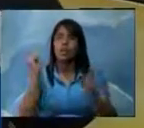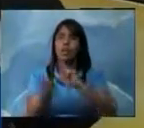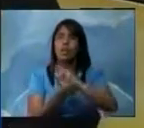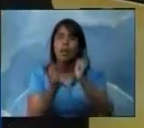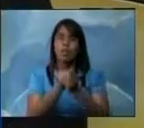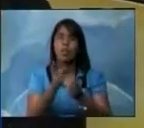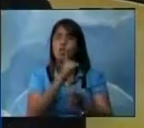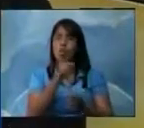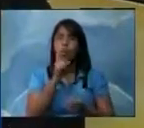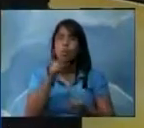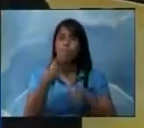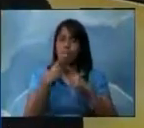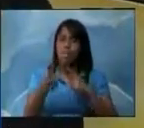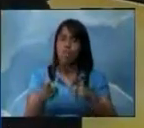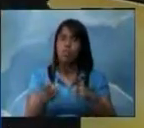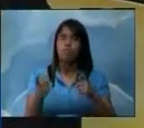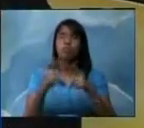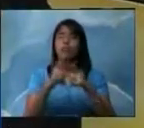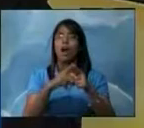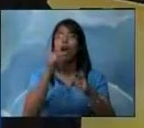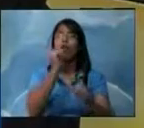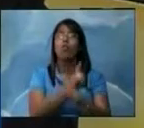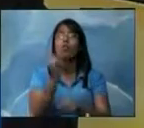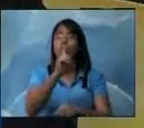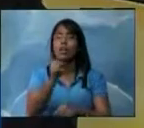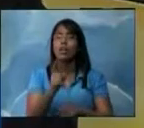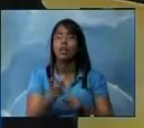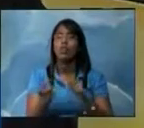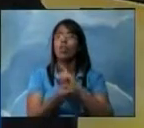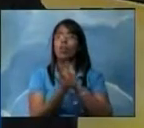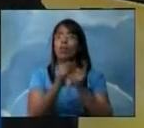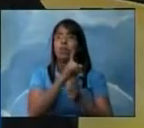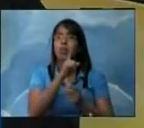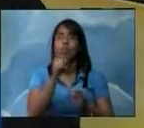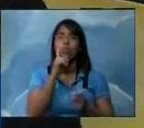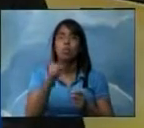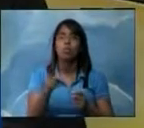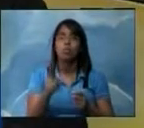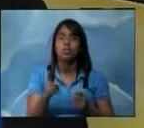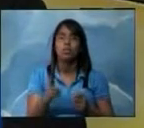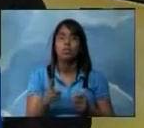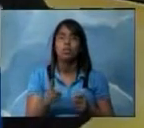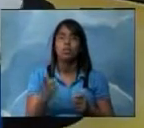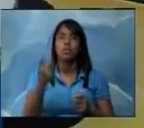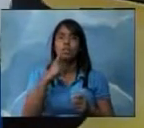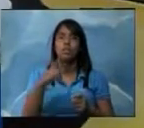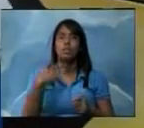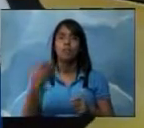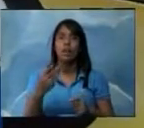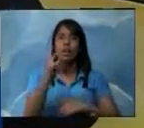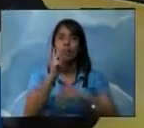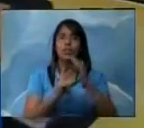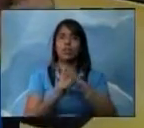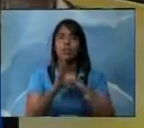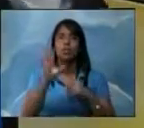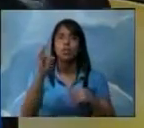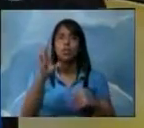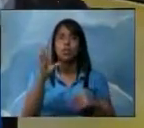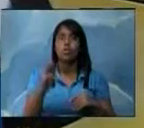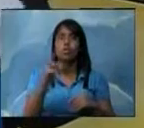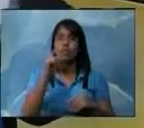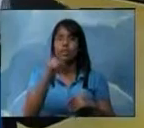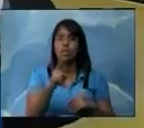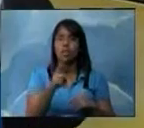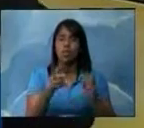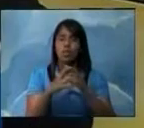llamó al otro y le cambió el nombre? Al único que no le cambió el nombre fue a Judas. Oiga, dice que el versículo 7, a